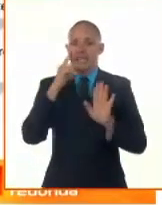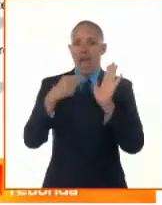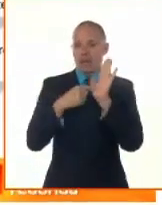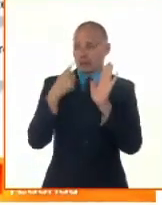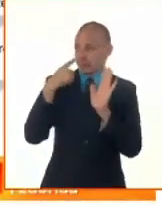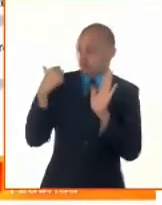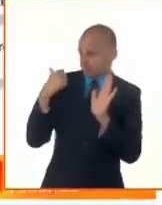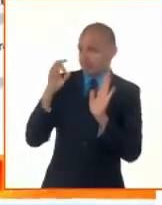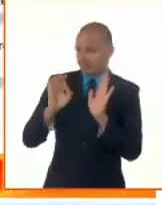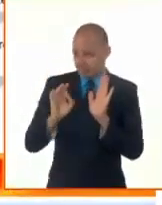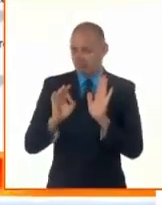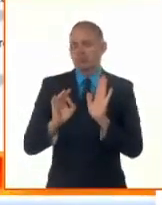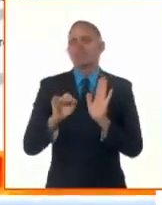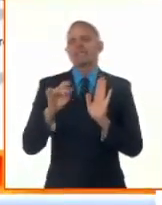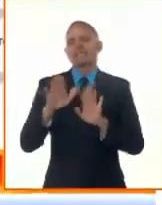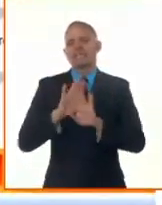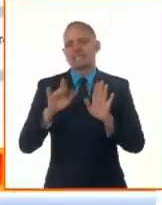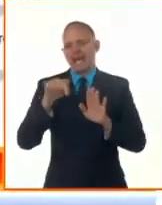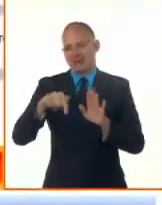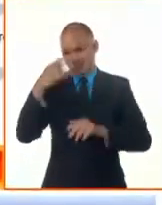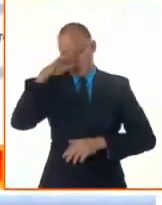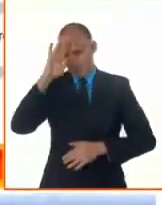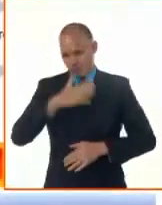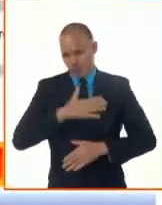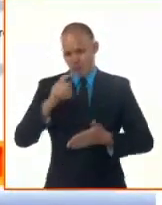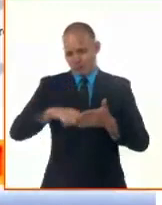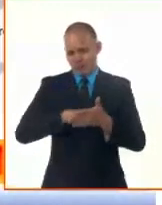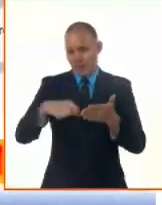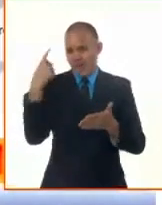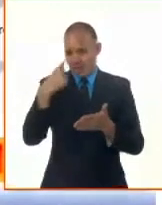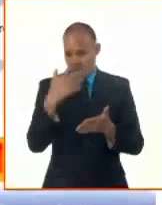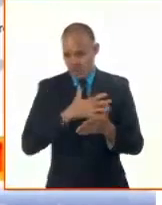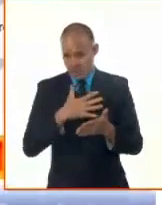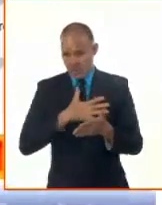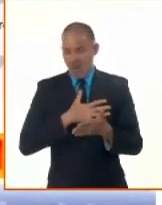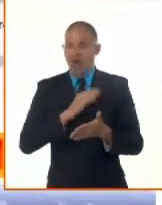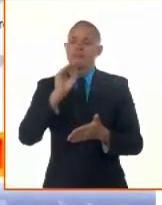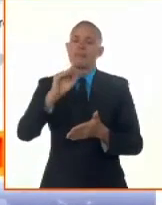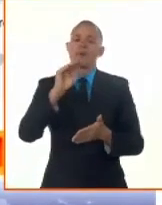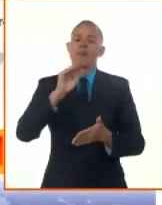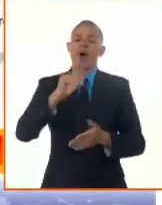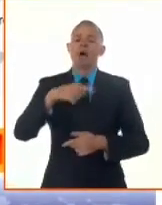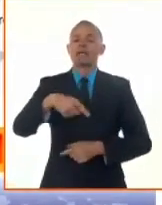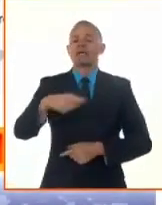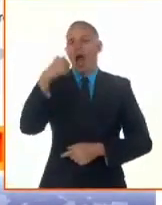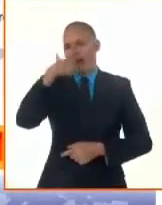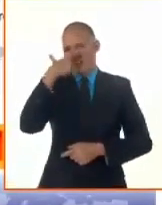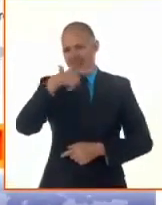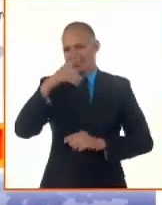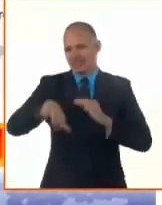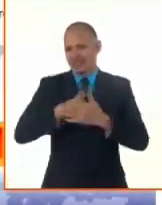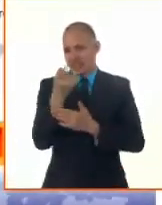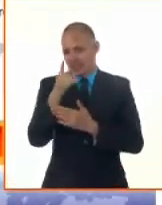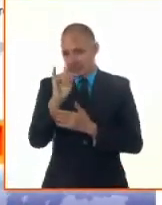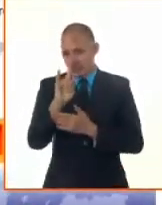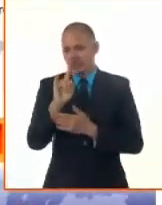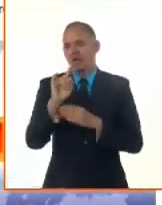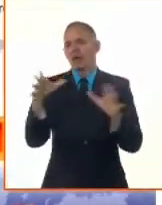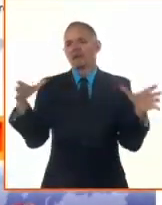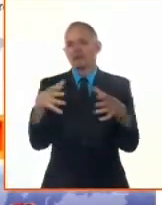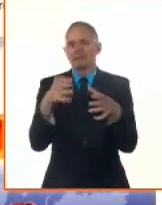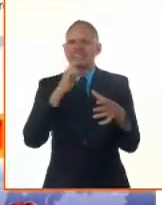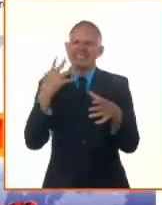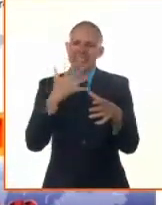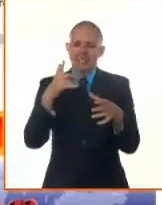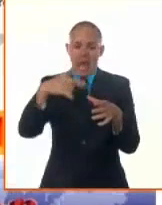Cuba debate la asamblea nacional del poder popular al constituirse para una nueva legislatura elige de entre sus